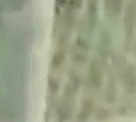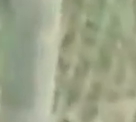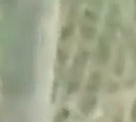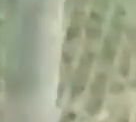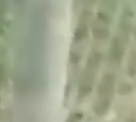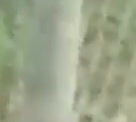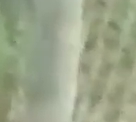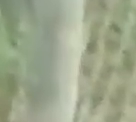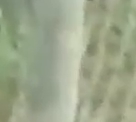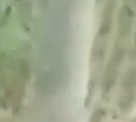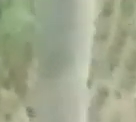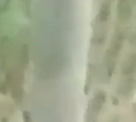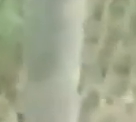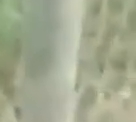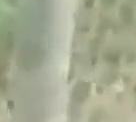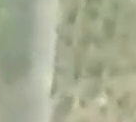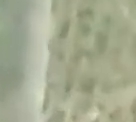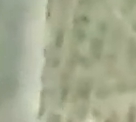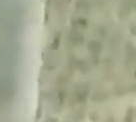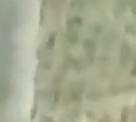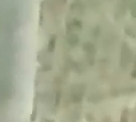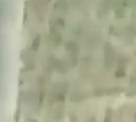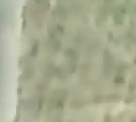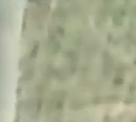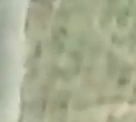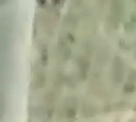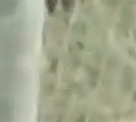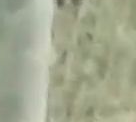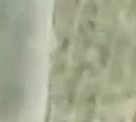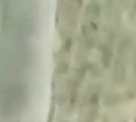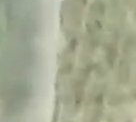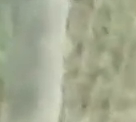un explosivo casero tipo